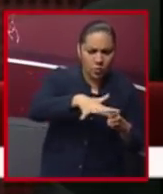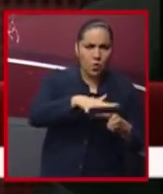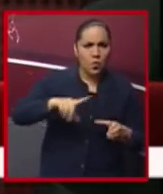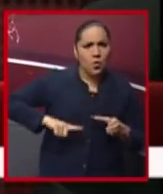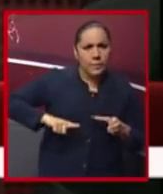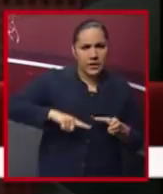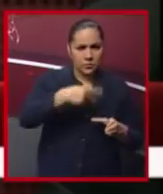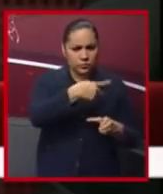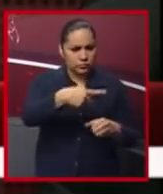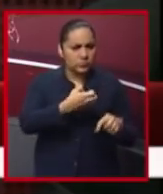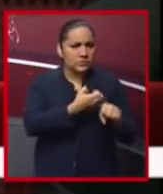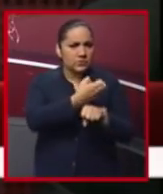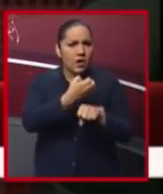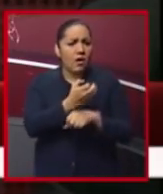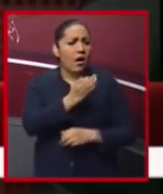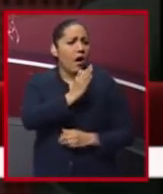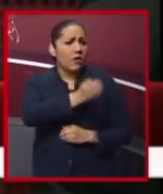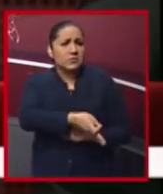se vive en el estado.